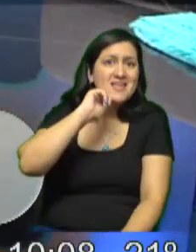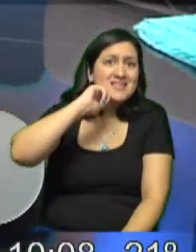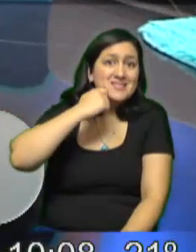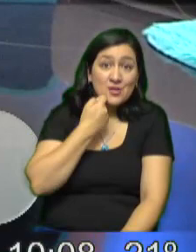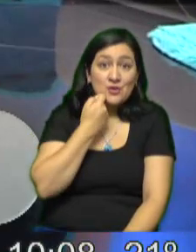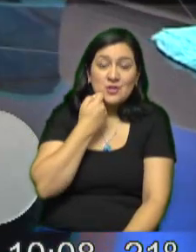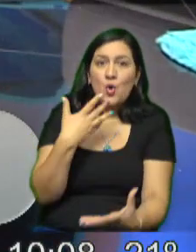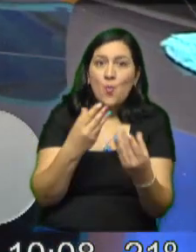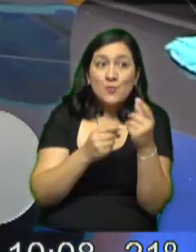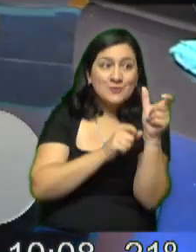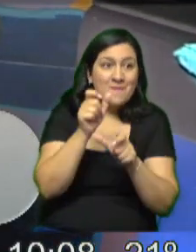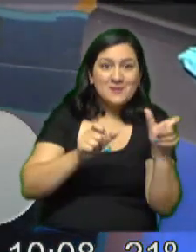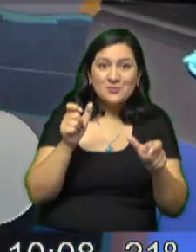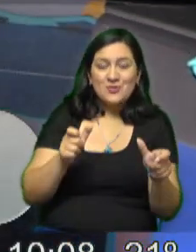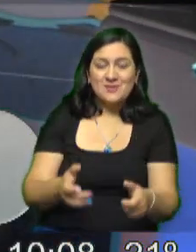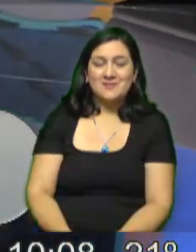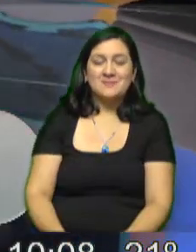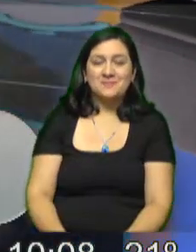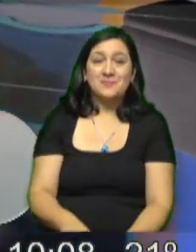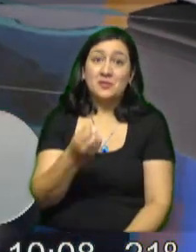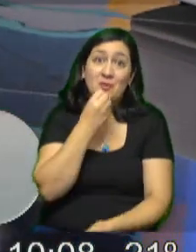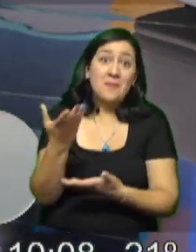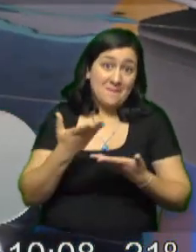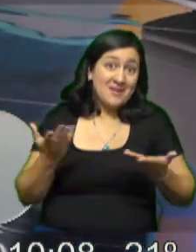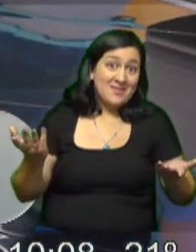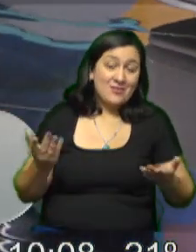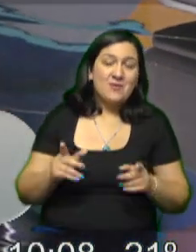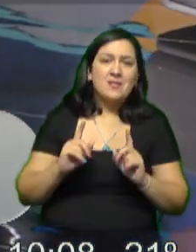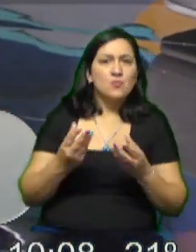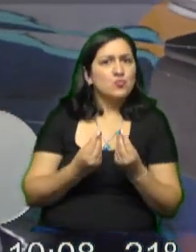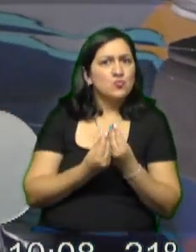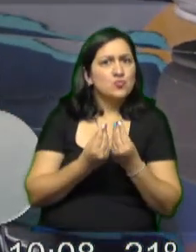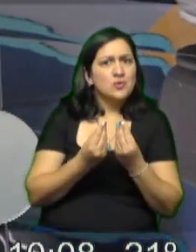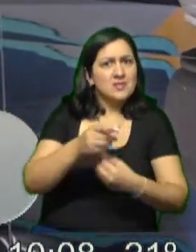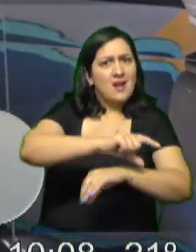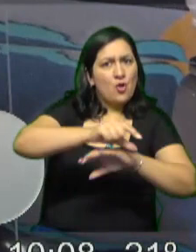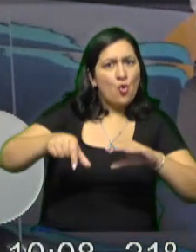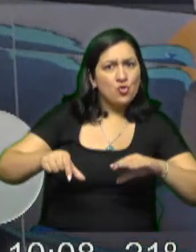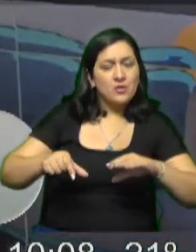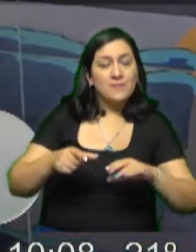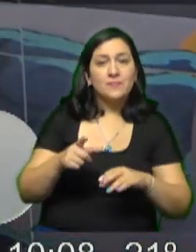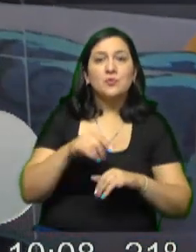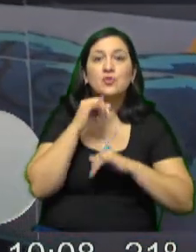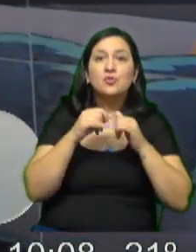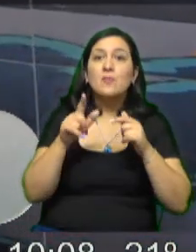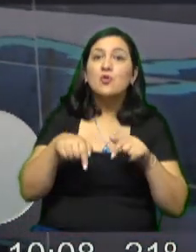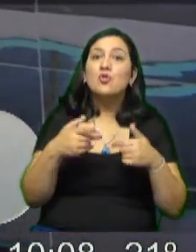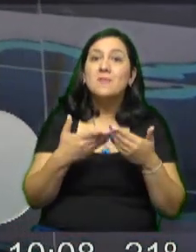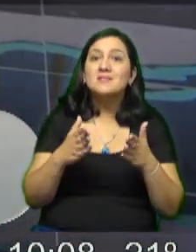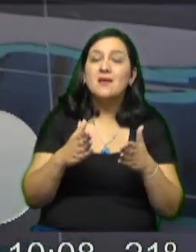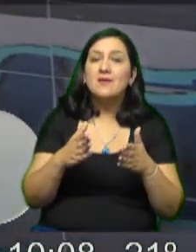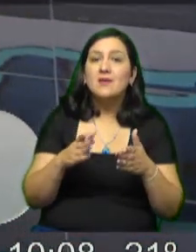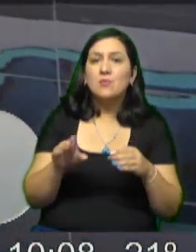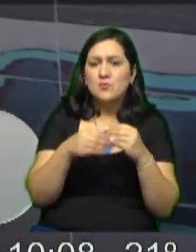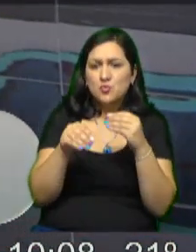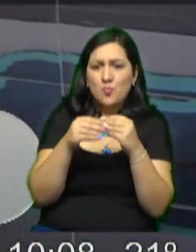y con muchísimo público por todos lados. Así que bueno, bienvenido sea. En la costa, varias, que estábamos hablando fuera del micrófono, cuando te contaba por dónde iba a empezar, me